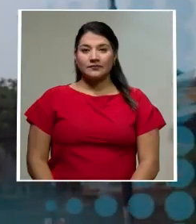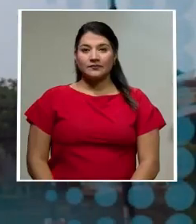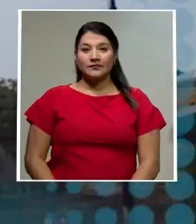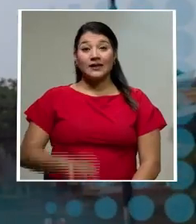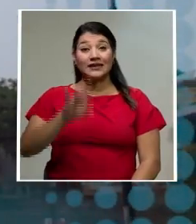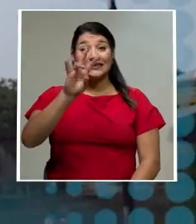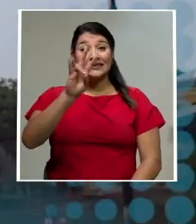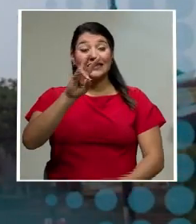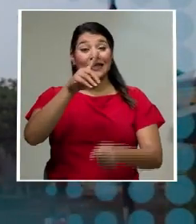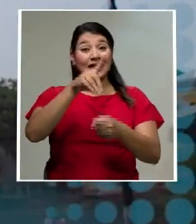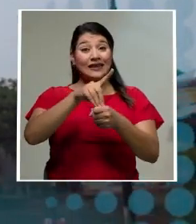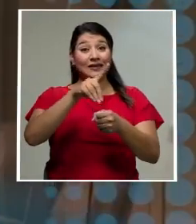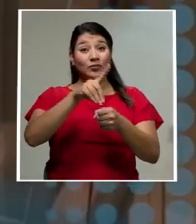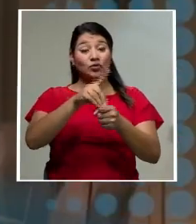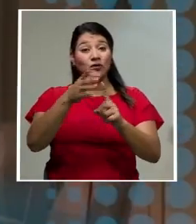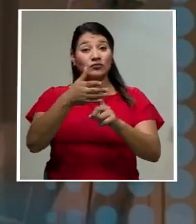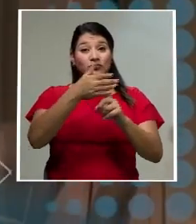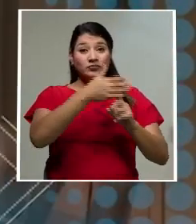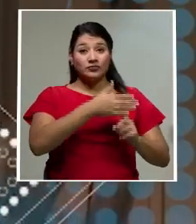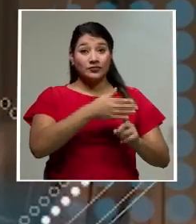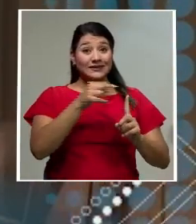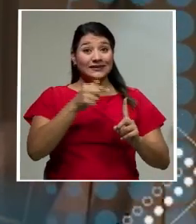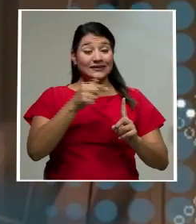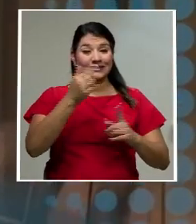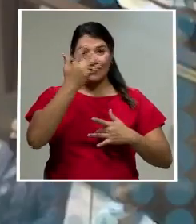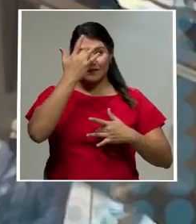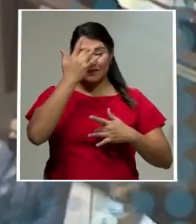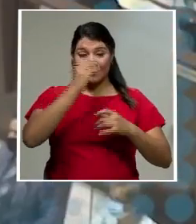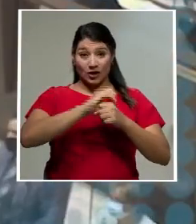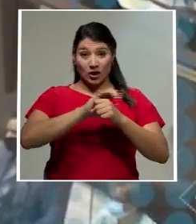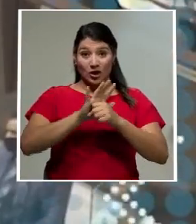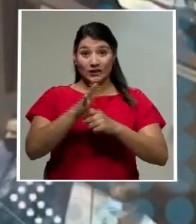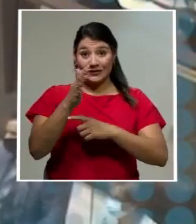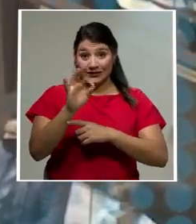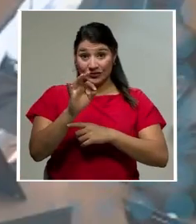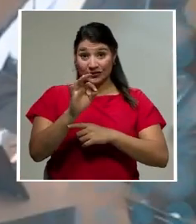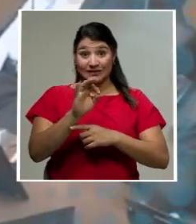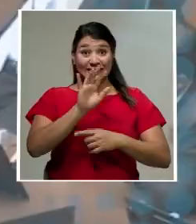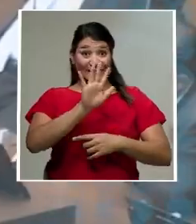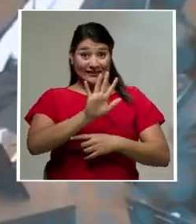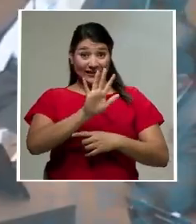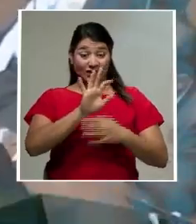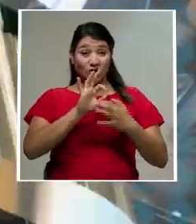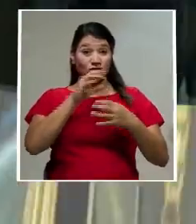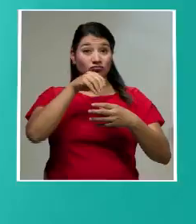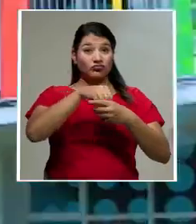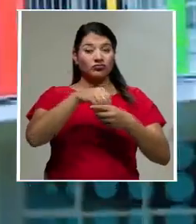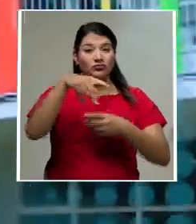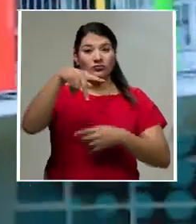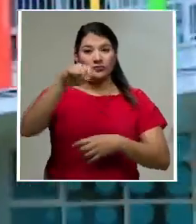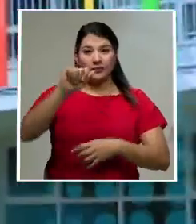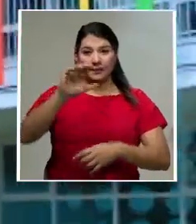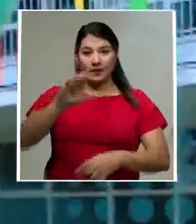Siete diputados permanecen aislados por COVID-19, 5 de ellos son de la fracción del PAC.